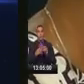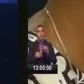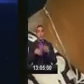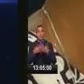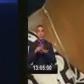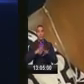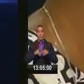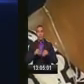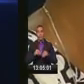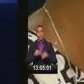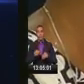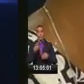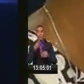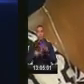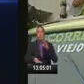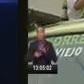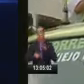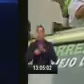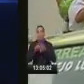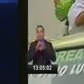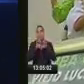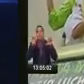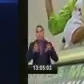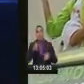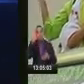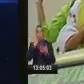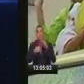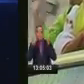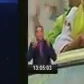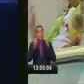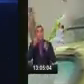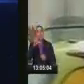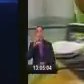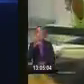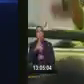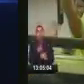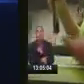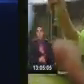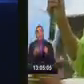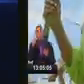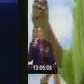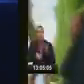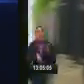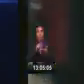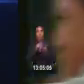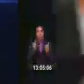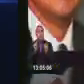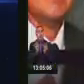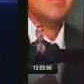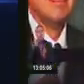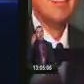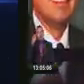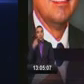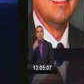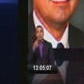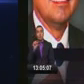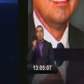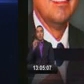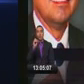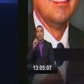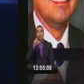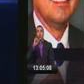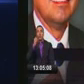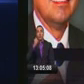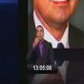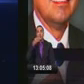cohecho por el supuesto cobro de coimas a empresas para campañas de Alianza País a cambio de contratos con el Estado. Solís registró su